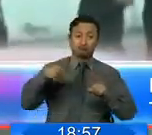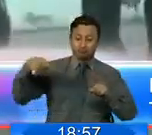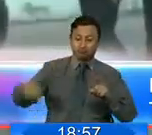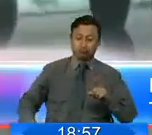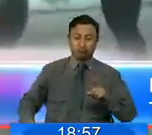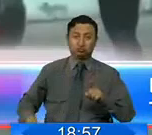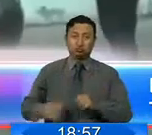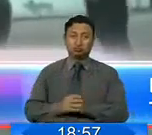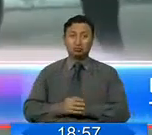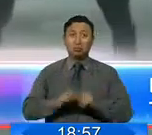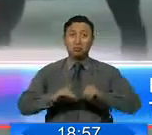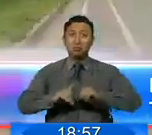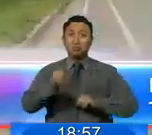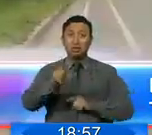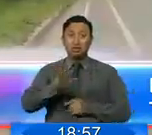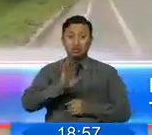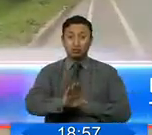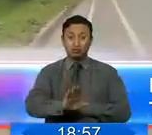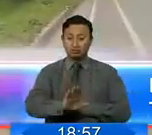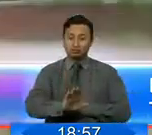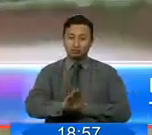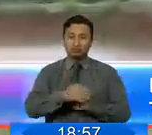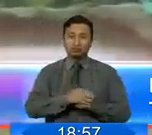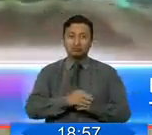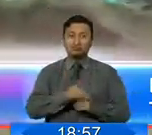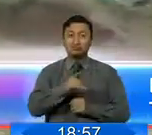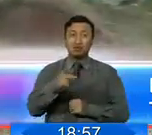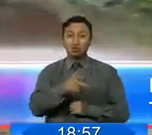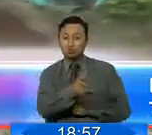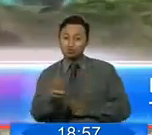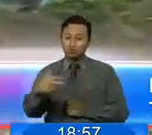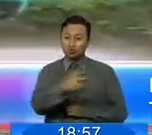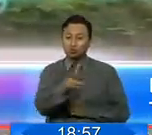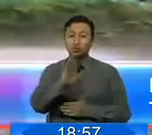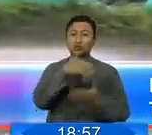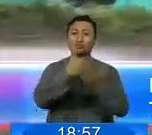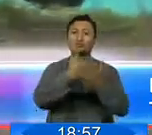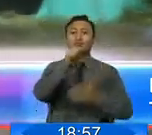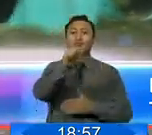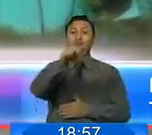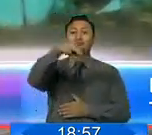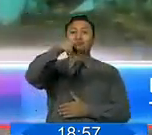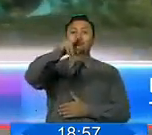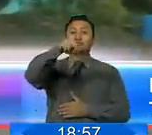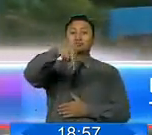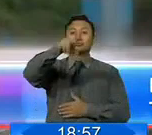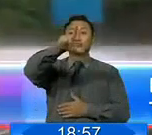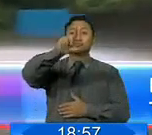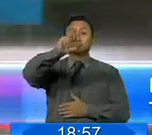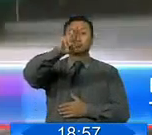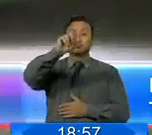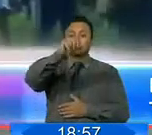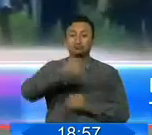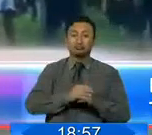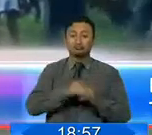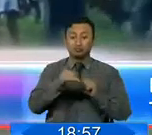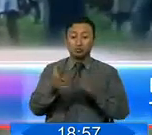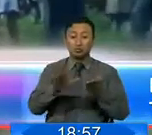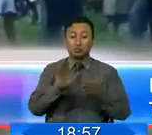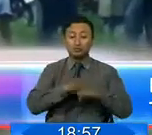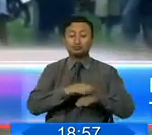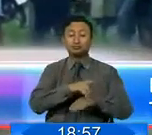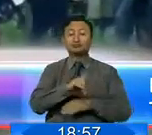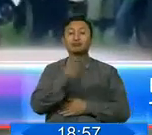nada detuvo al conductor, quien huyó utilizando caminos alternos y llegó a San Lorenzo. El herido murió desangrado, mientras un menor de 13